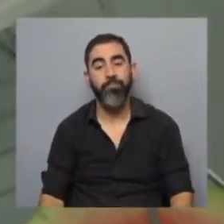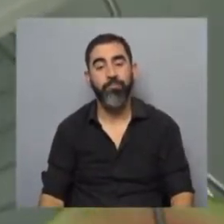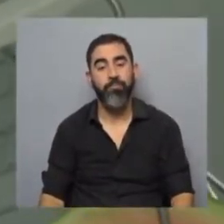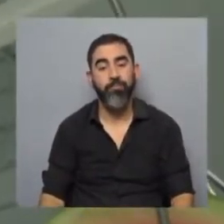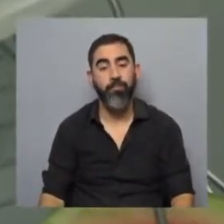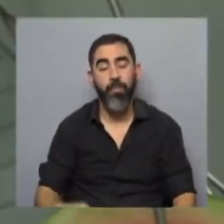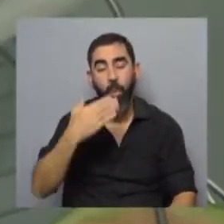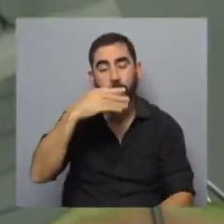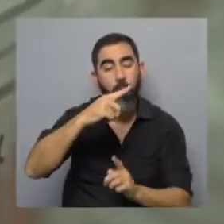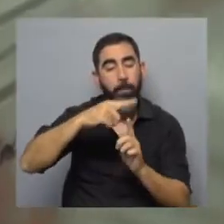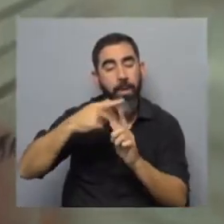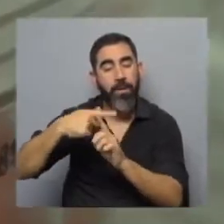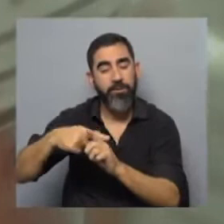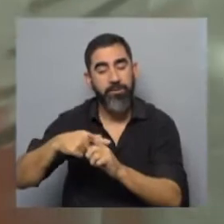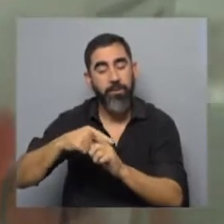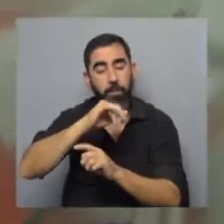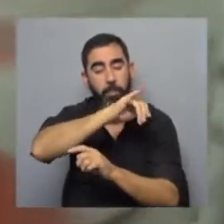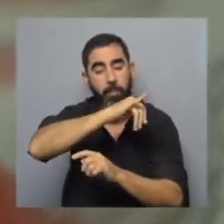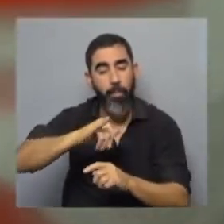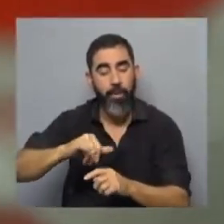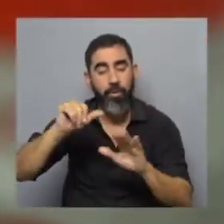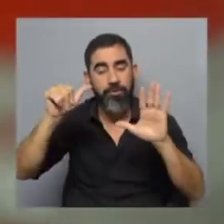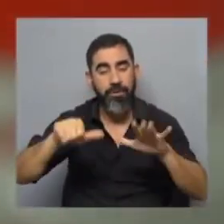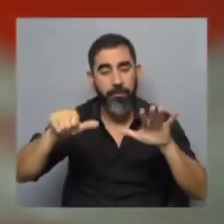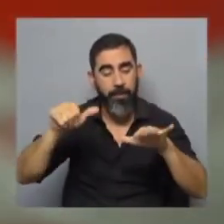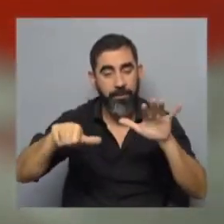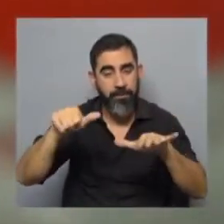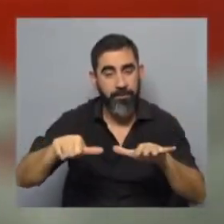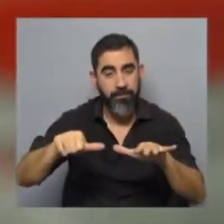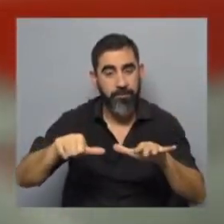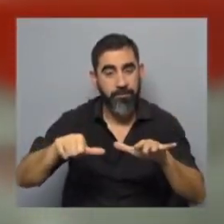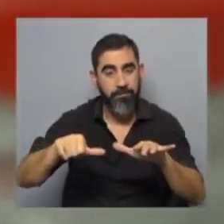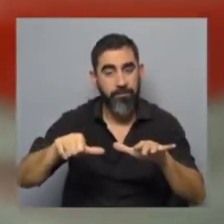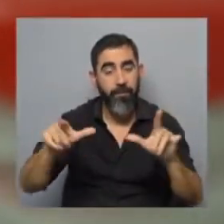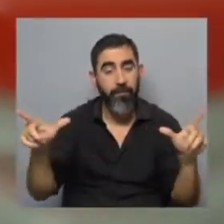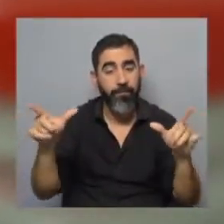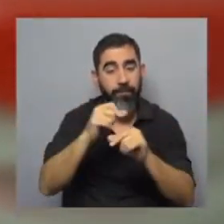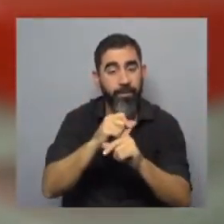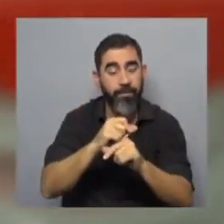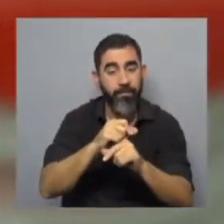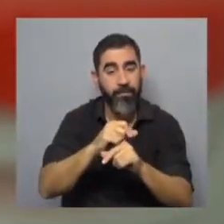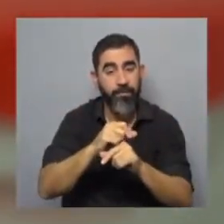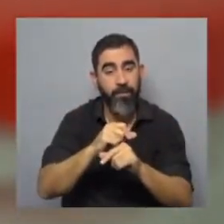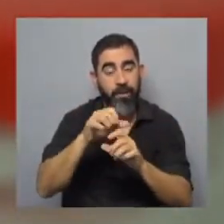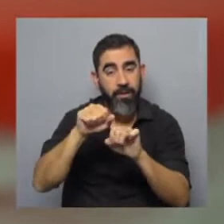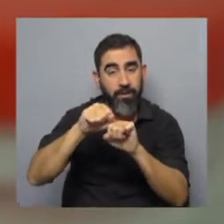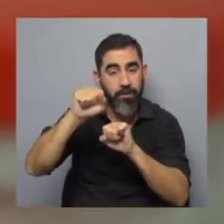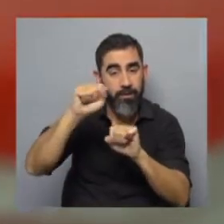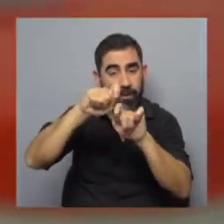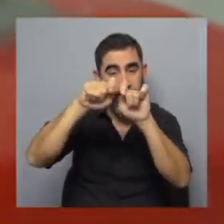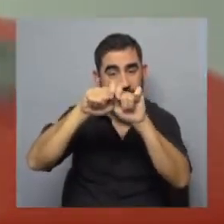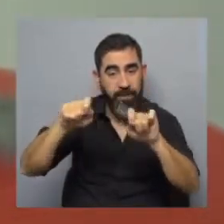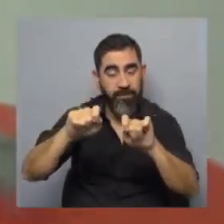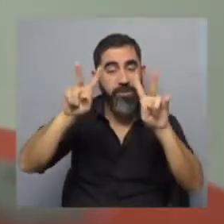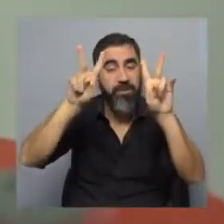En estos últimos meses, en el promedio de estos últimos 6 meses, se finalizaron tesis de grado relacionado